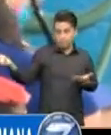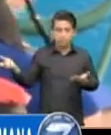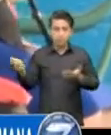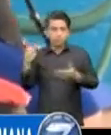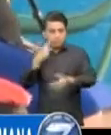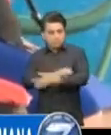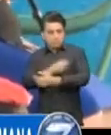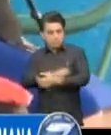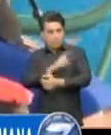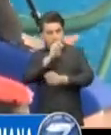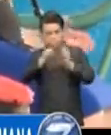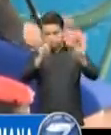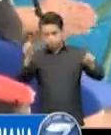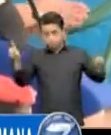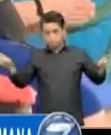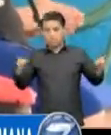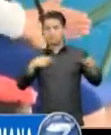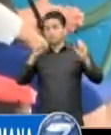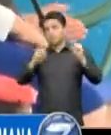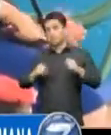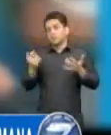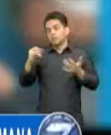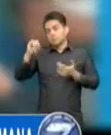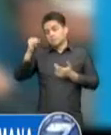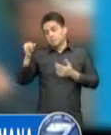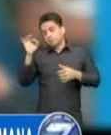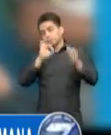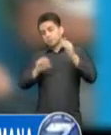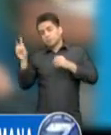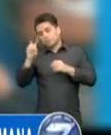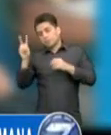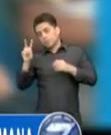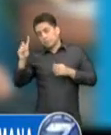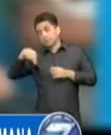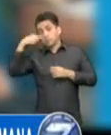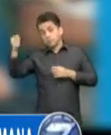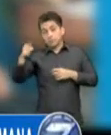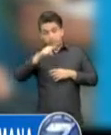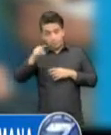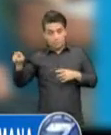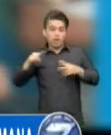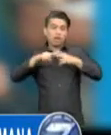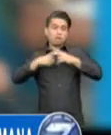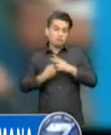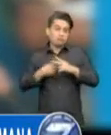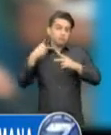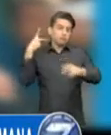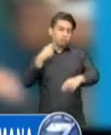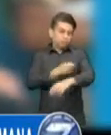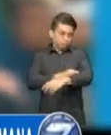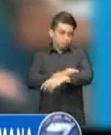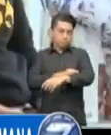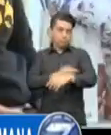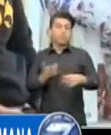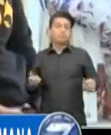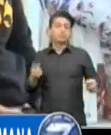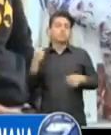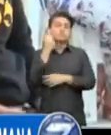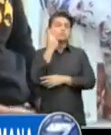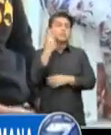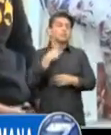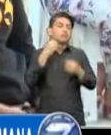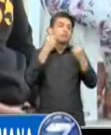áreas esperamos ya jueves o viernes de la próxima semana iniciar el proceso de vacunación algo importante mencionar es que